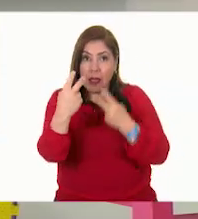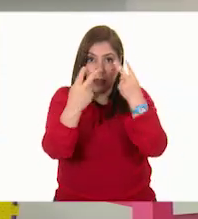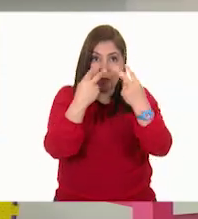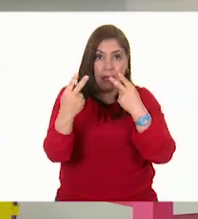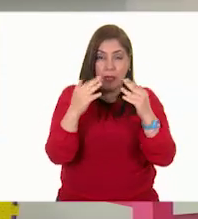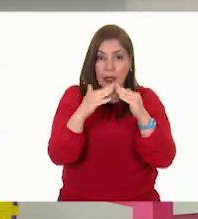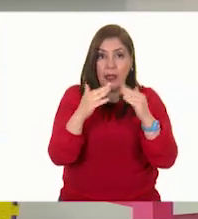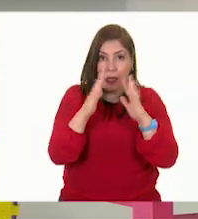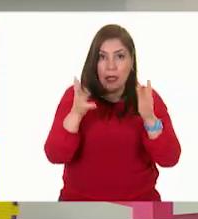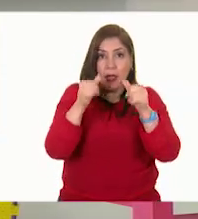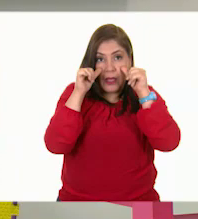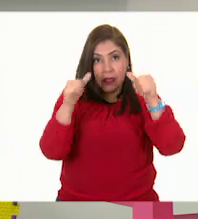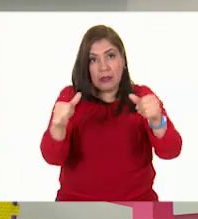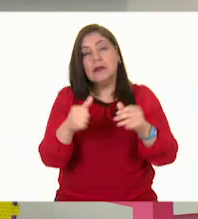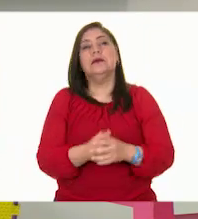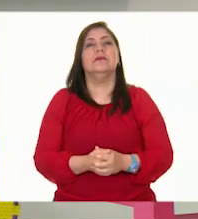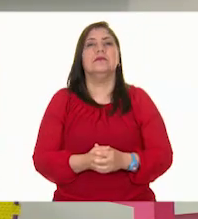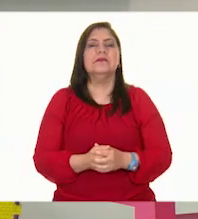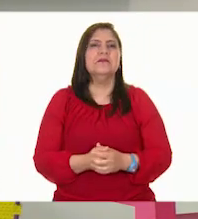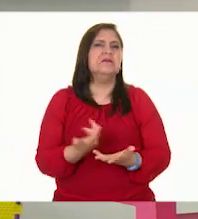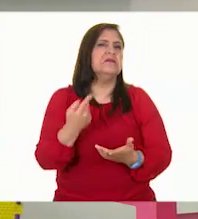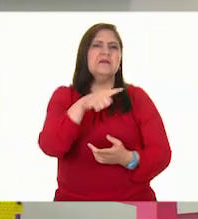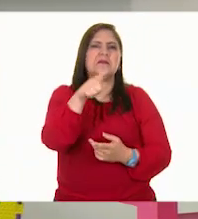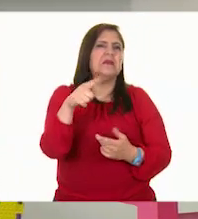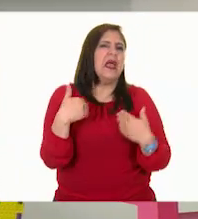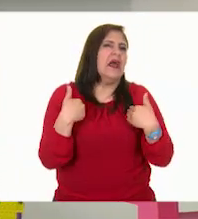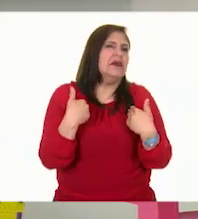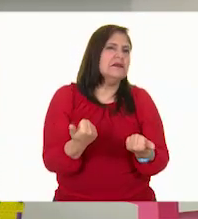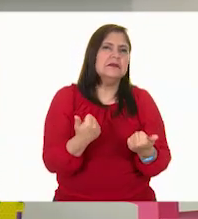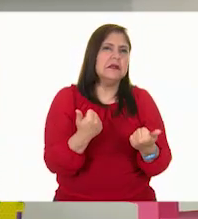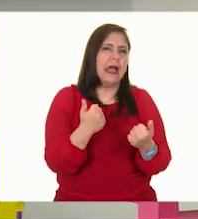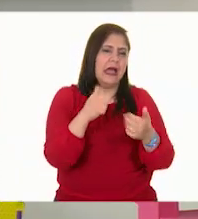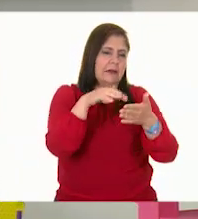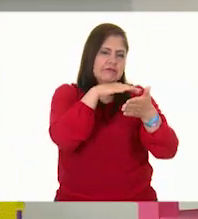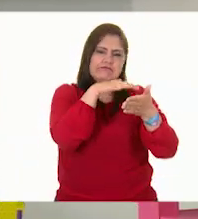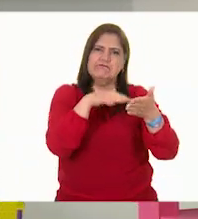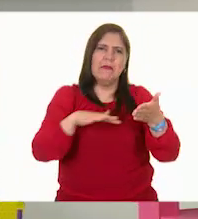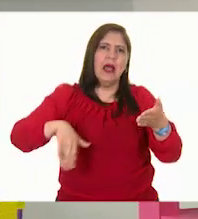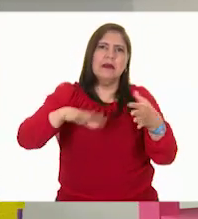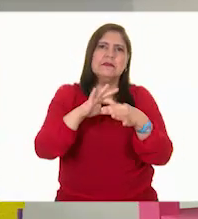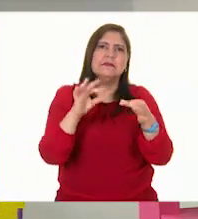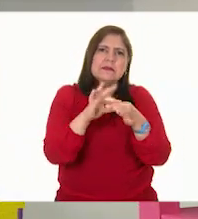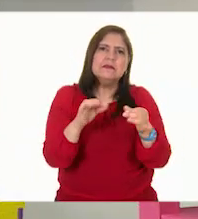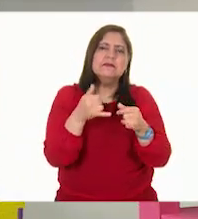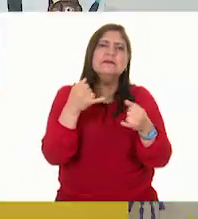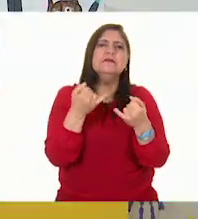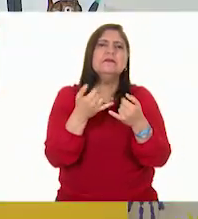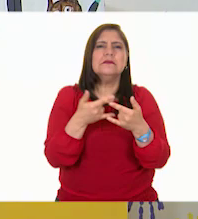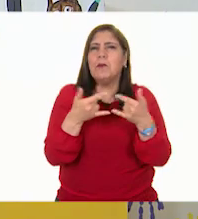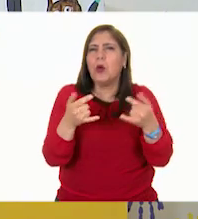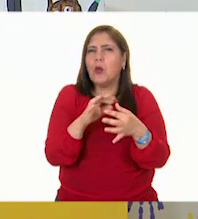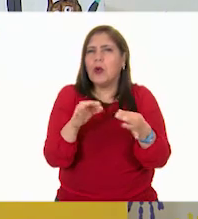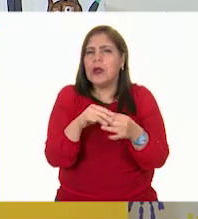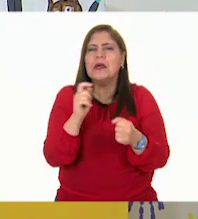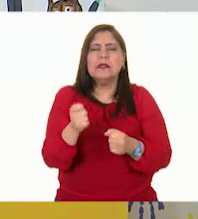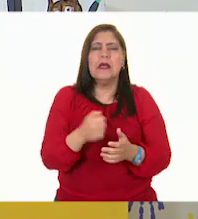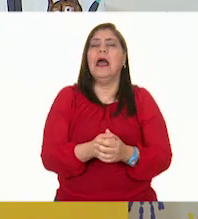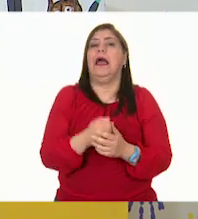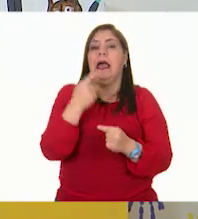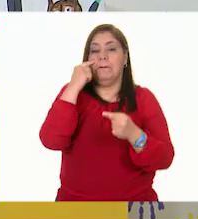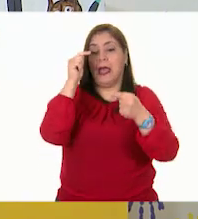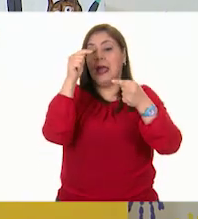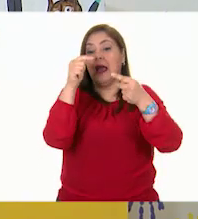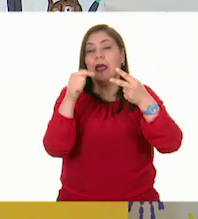atención? ¿Qué es lo que ustedes entendieron sobre este texto? A ver. Nos da razones, ¿verdad? Nos da razones de por qué la gente